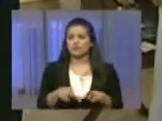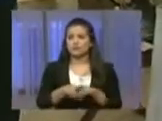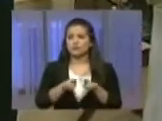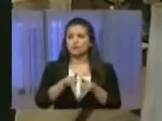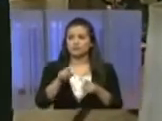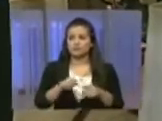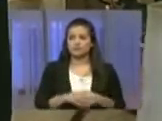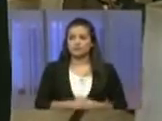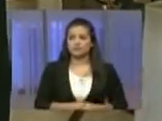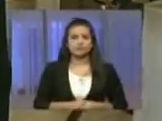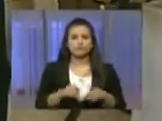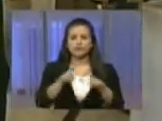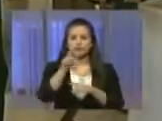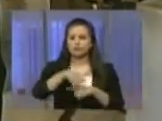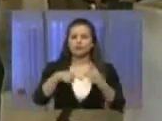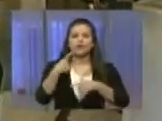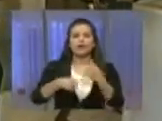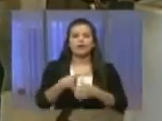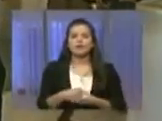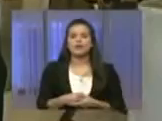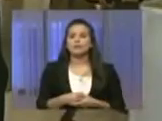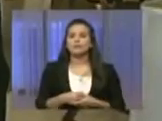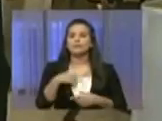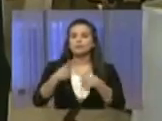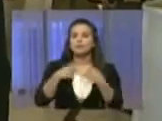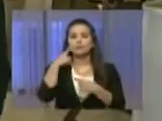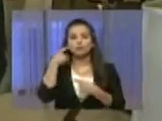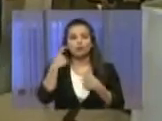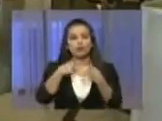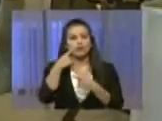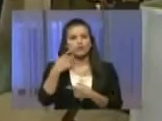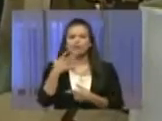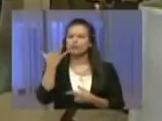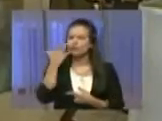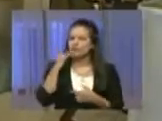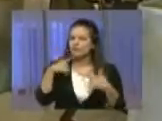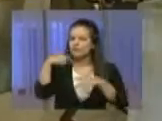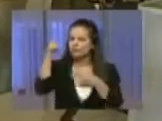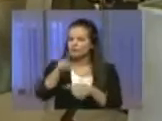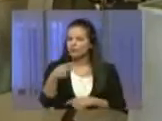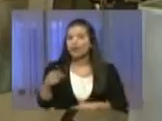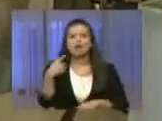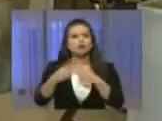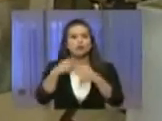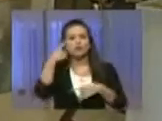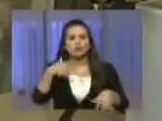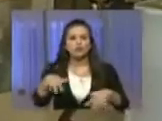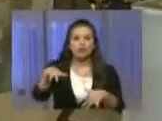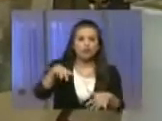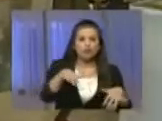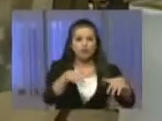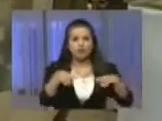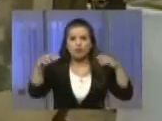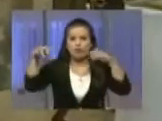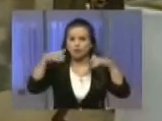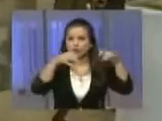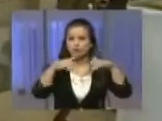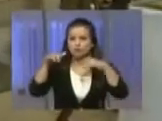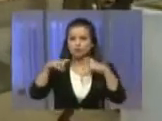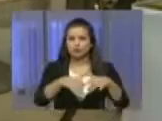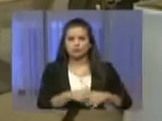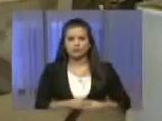que anda todos los días Mira yo no sé si pasar el video ese todos los días aparecen así como monstruos por todos